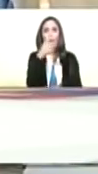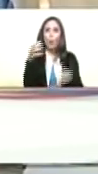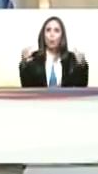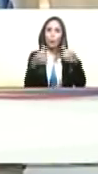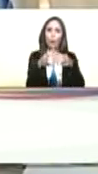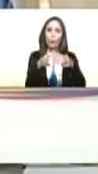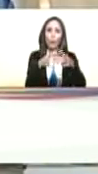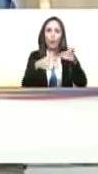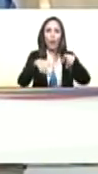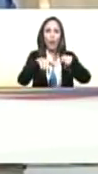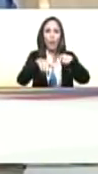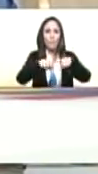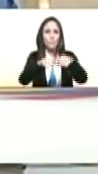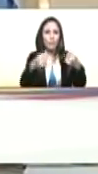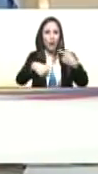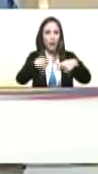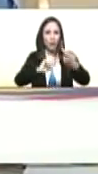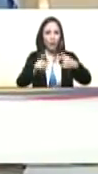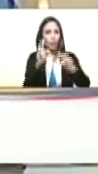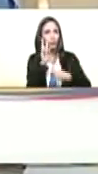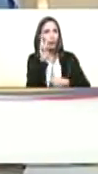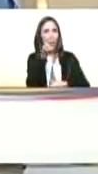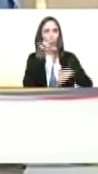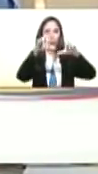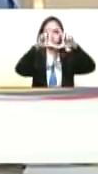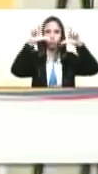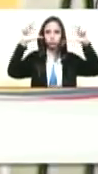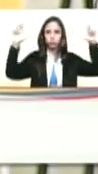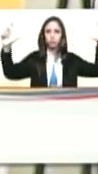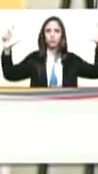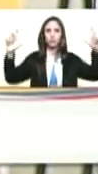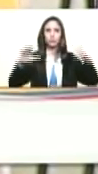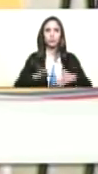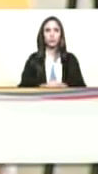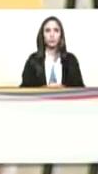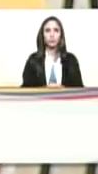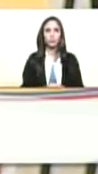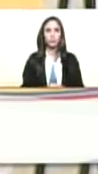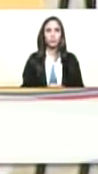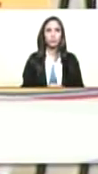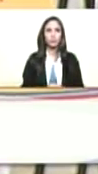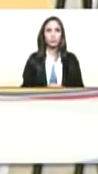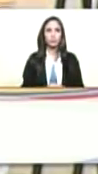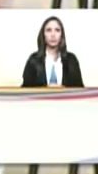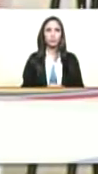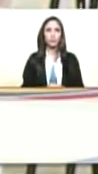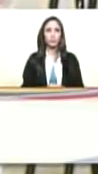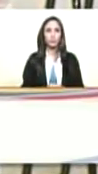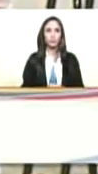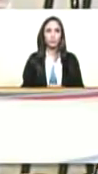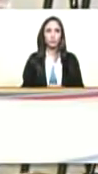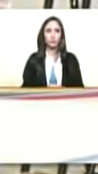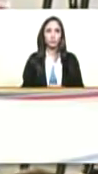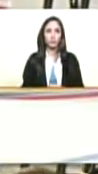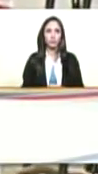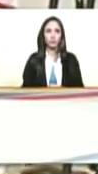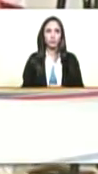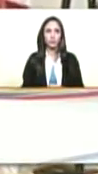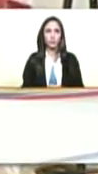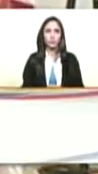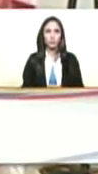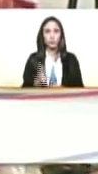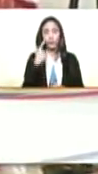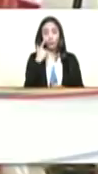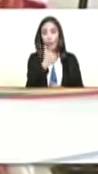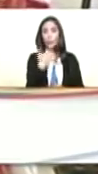Nico. Mira qué pancarta tan bonita por allá, ¿ves? De esta muchacha. Frente, mira, Jorge Rodríguez, ¿ves cómo hace la campaña el